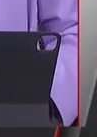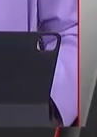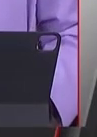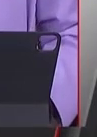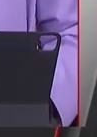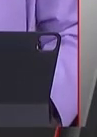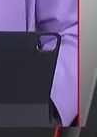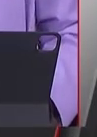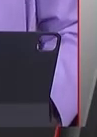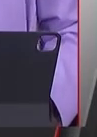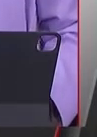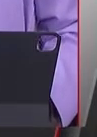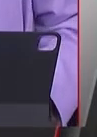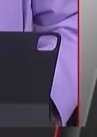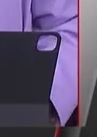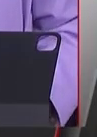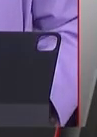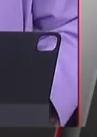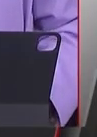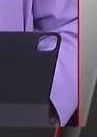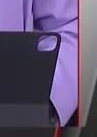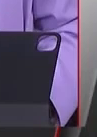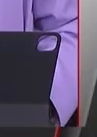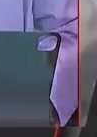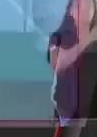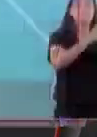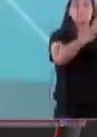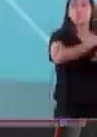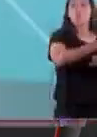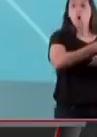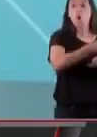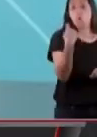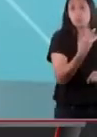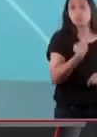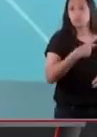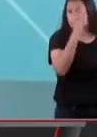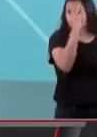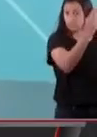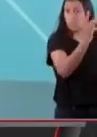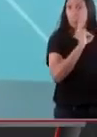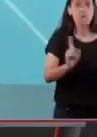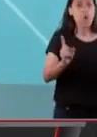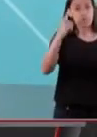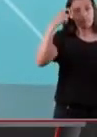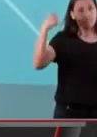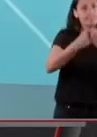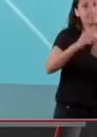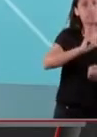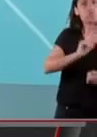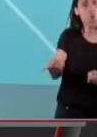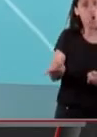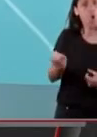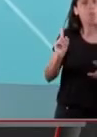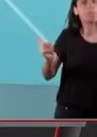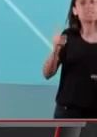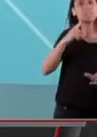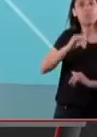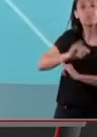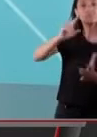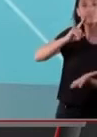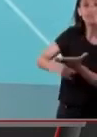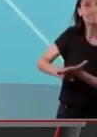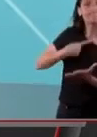todos los periodos al mando que tenían que cumplir. Sí, exactamente. Por eso las impugnaciones que realiza, en este